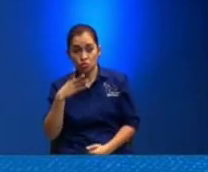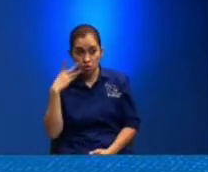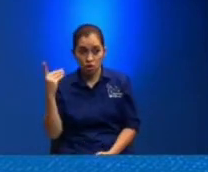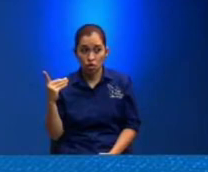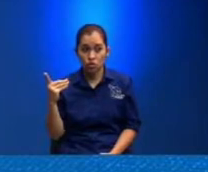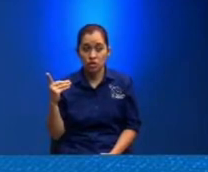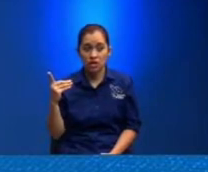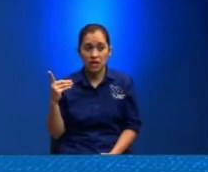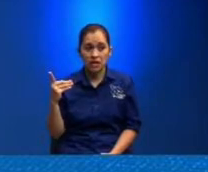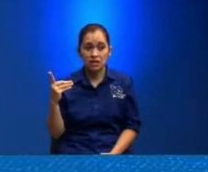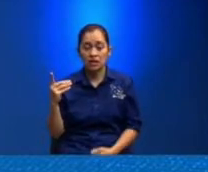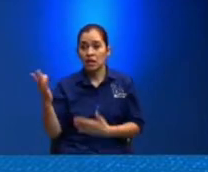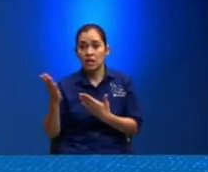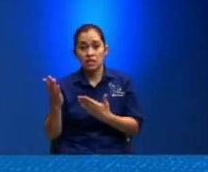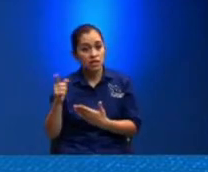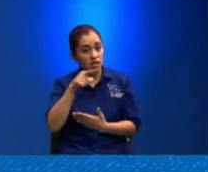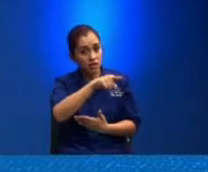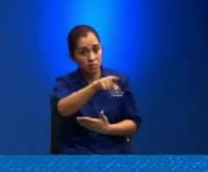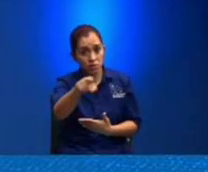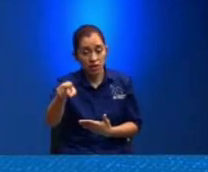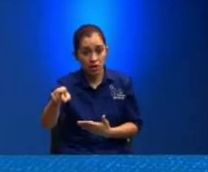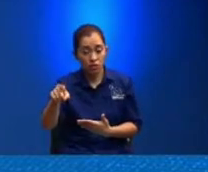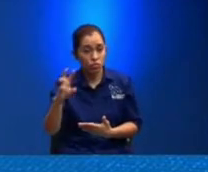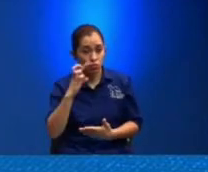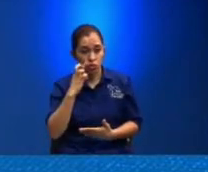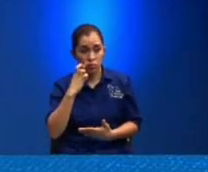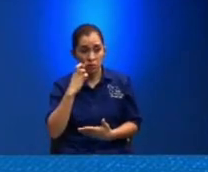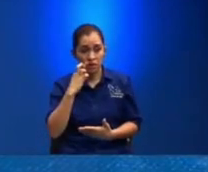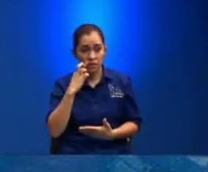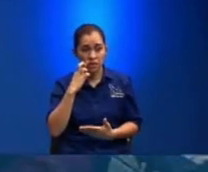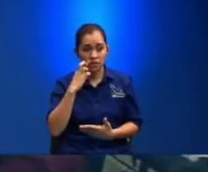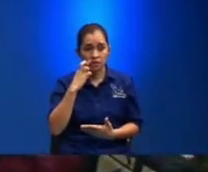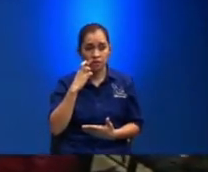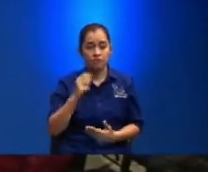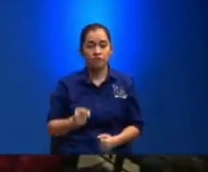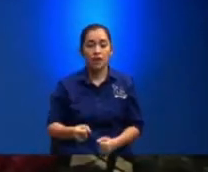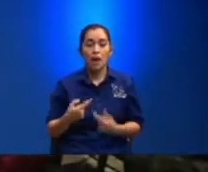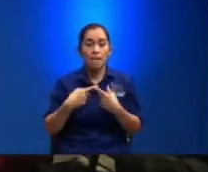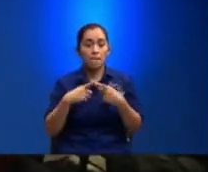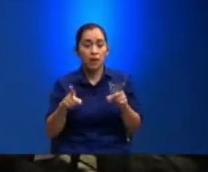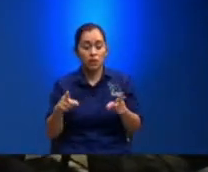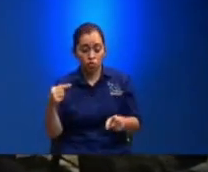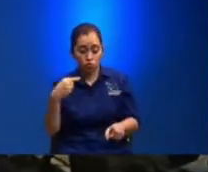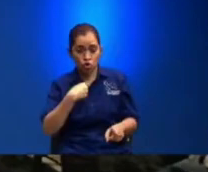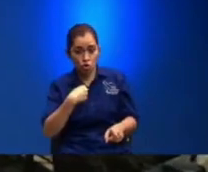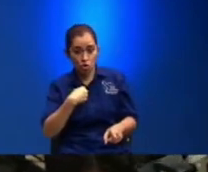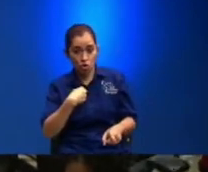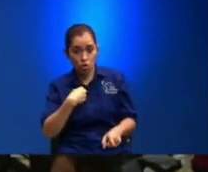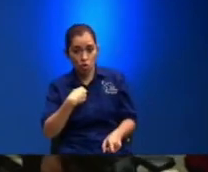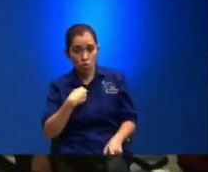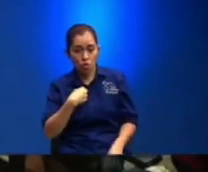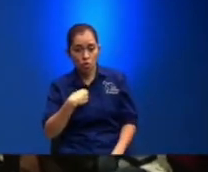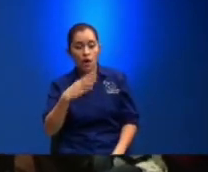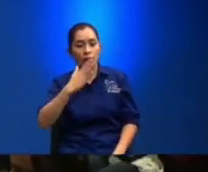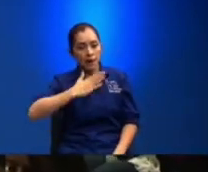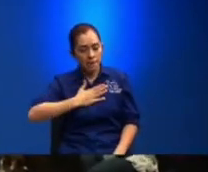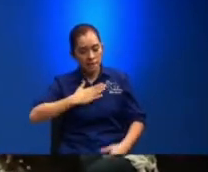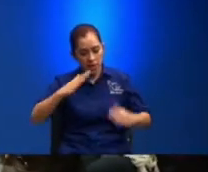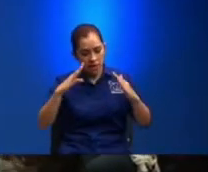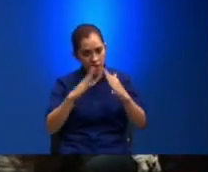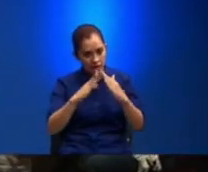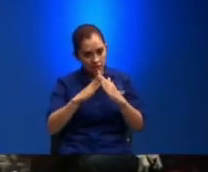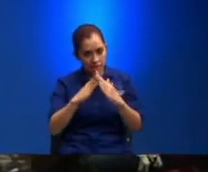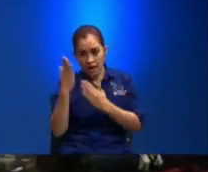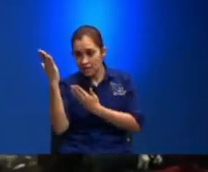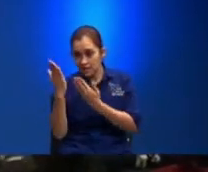trate de dieta y hoy mi casa serviremos agua por qué